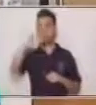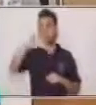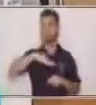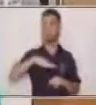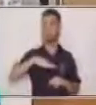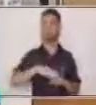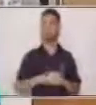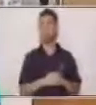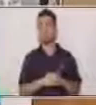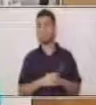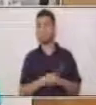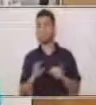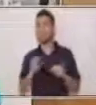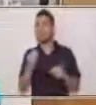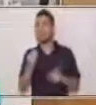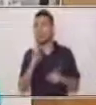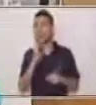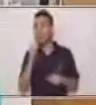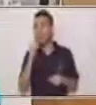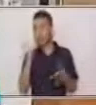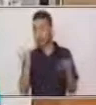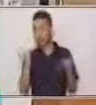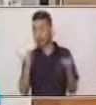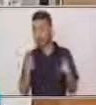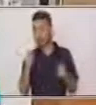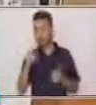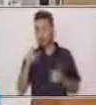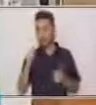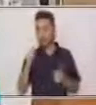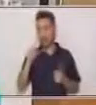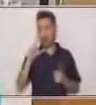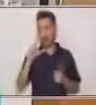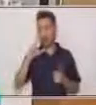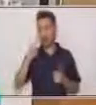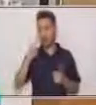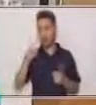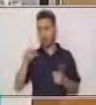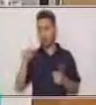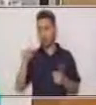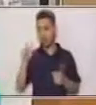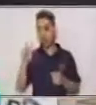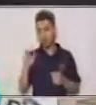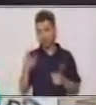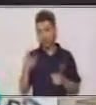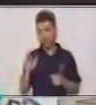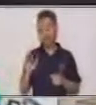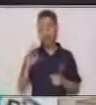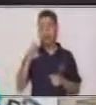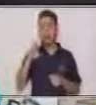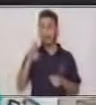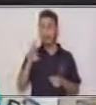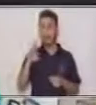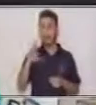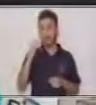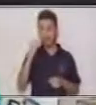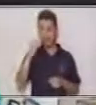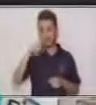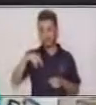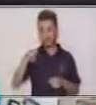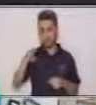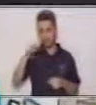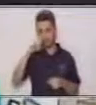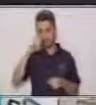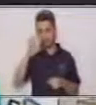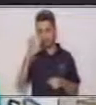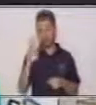es el cálculo del perímetro. Dice que para calcular el perímetro lo vamos a encontrar sumando las